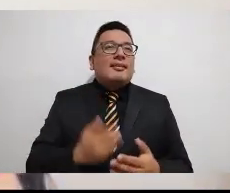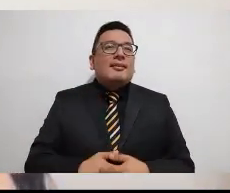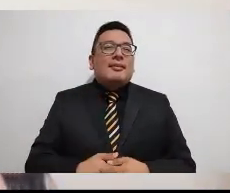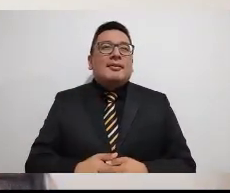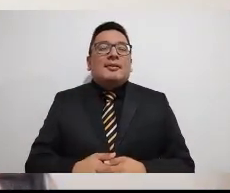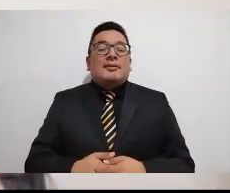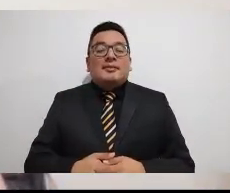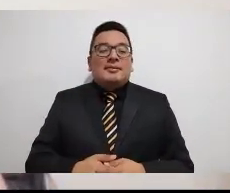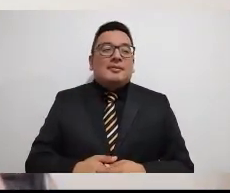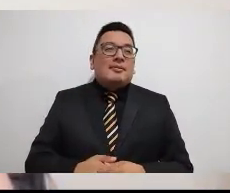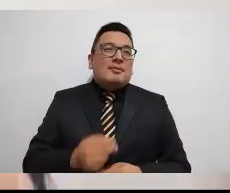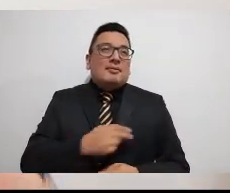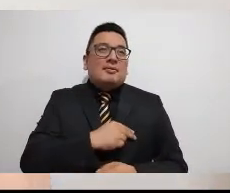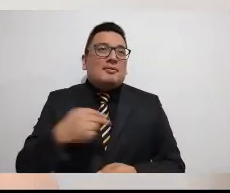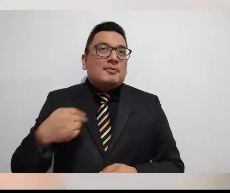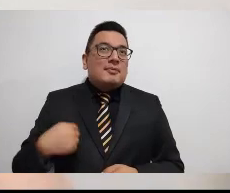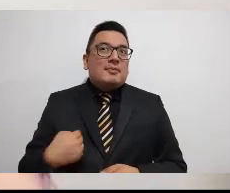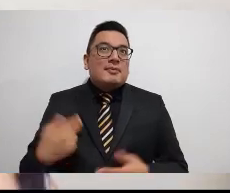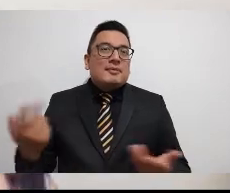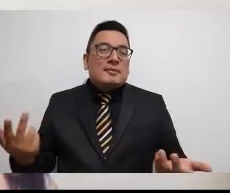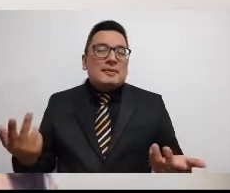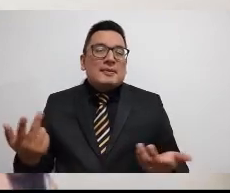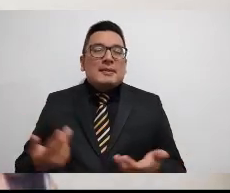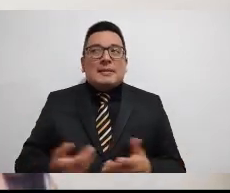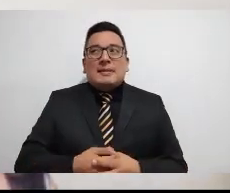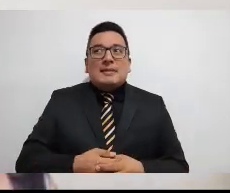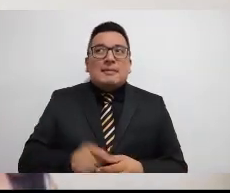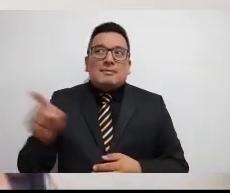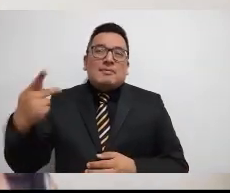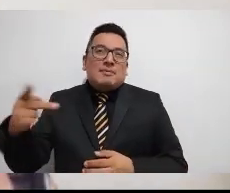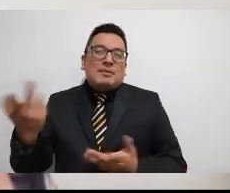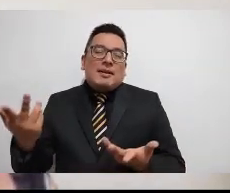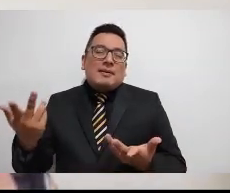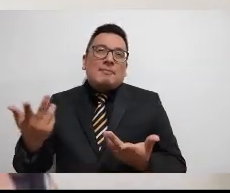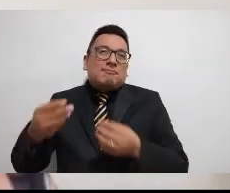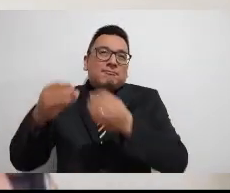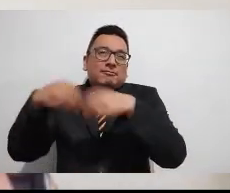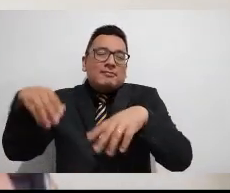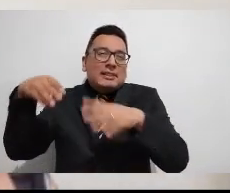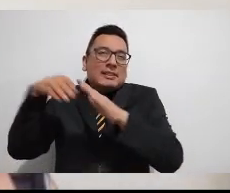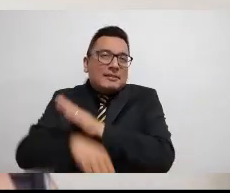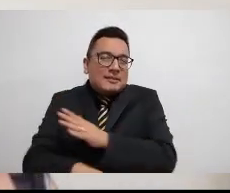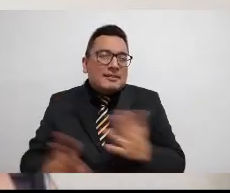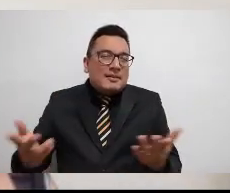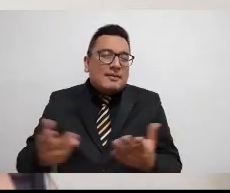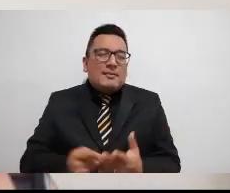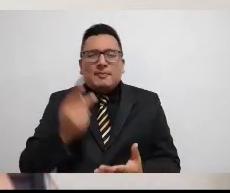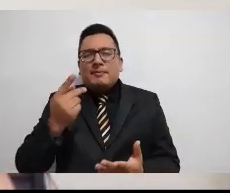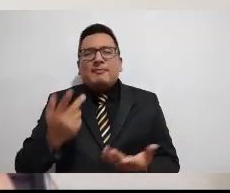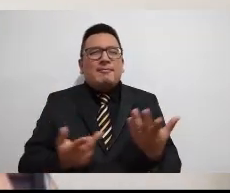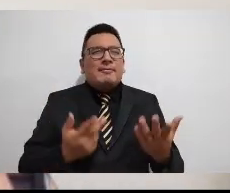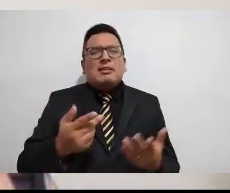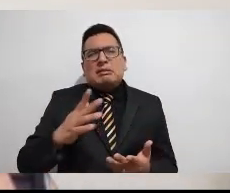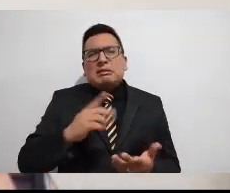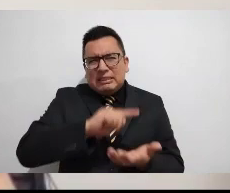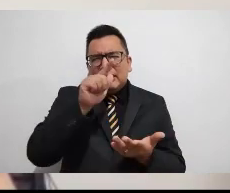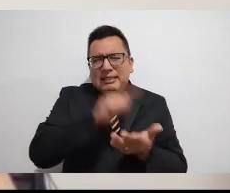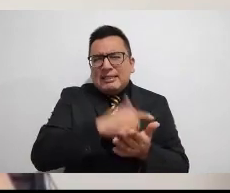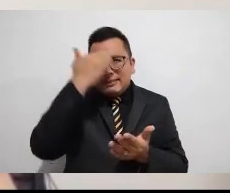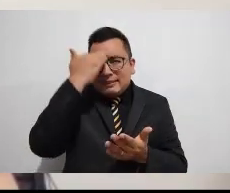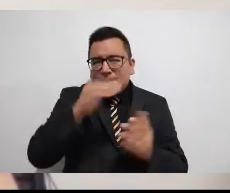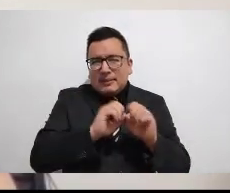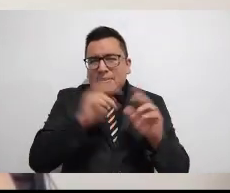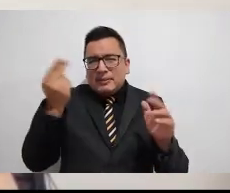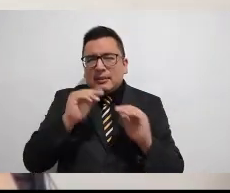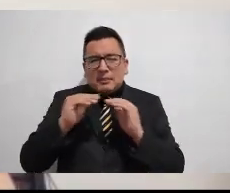Y por mandato constitucional hay que cumplir con la paridad. Entonces, yo creo que en este momento no hay un análisis muy profundo